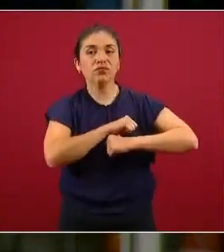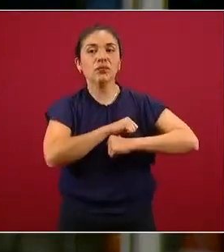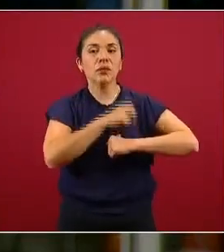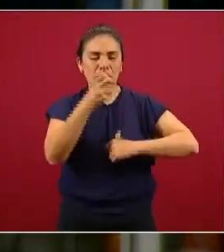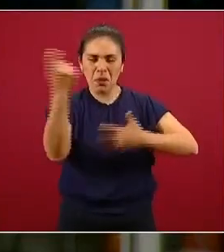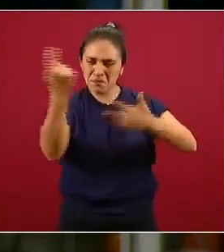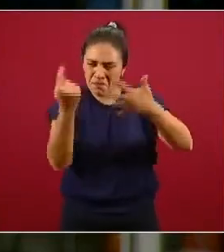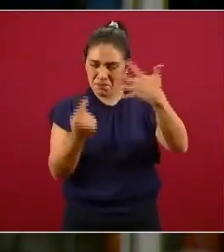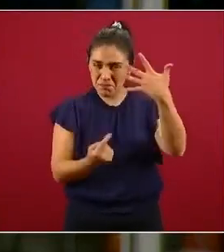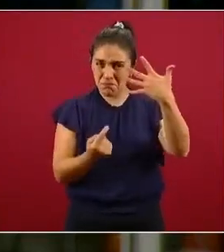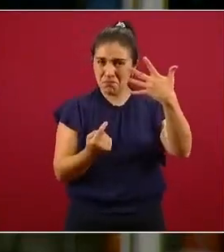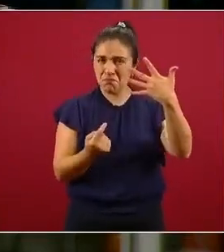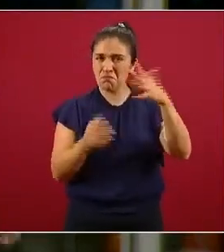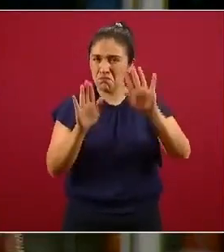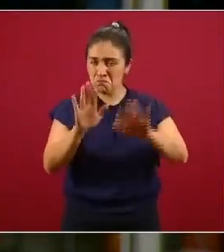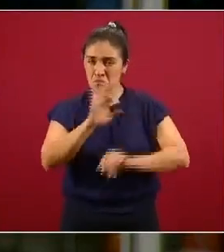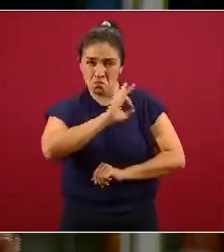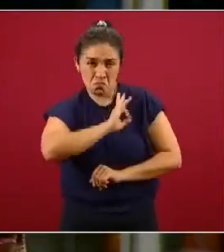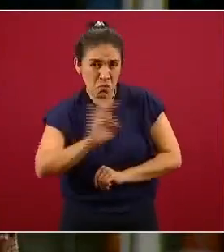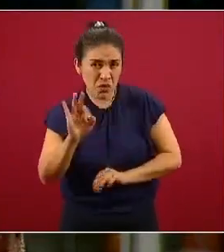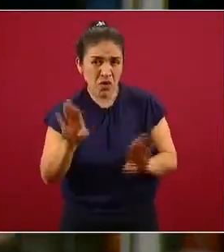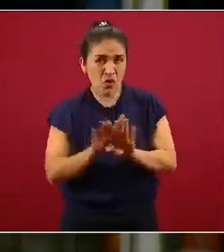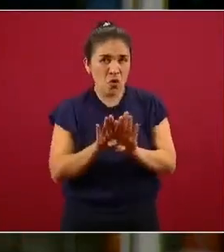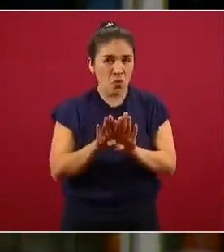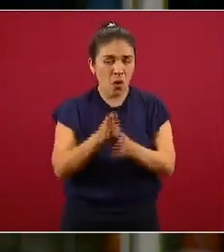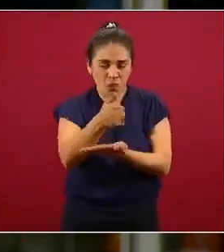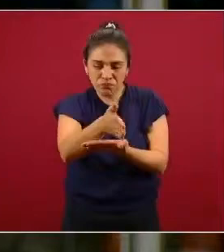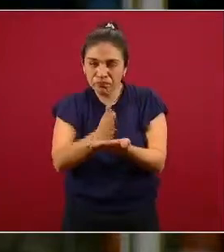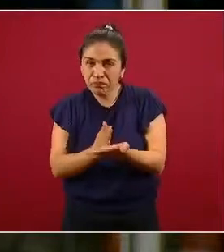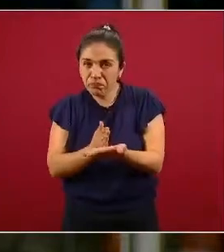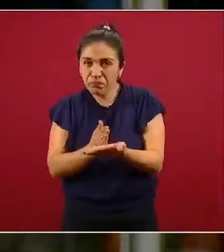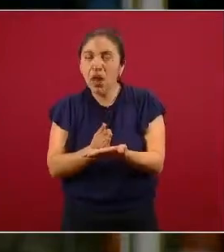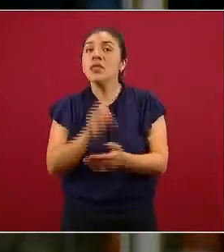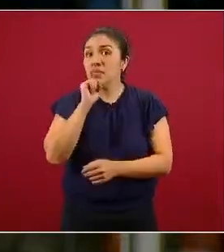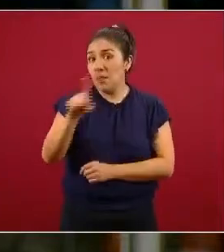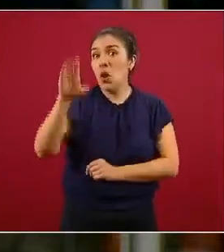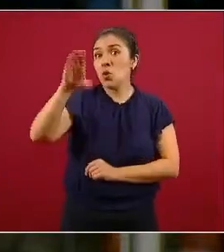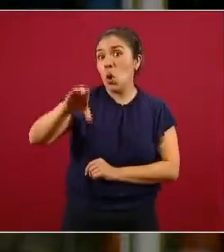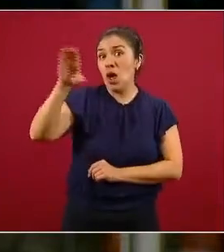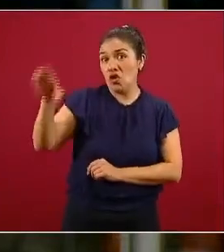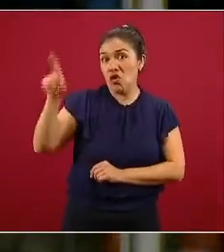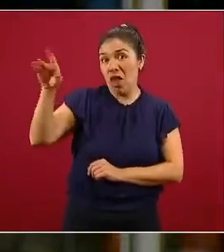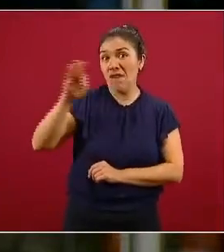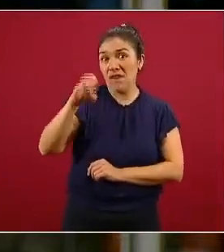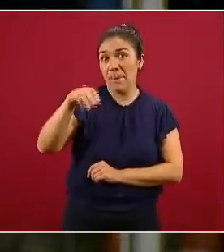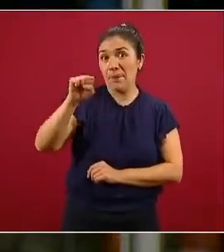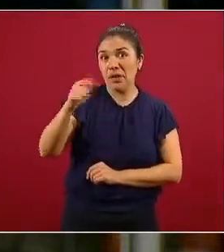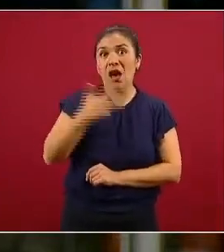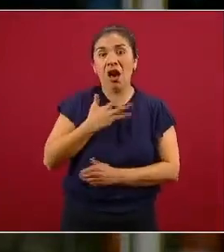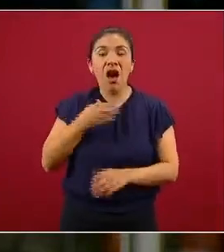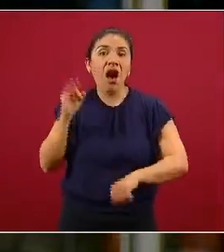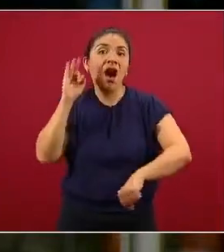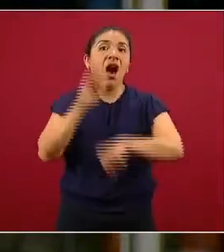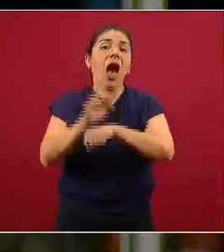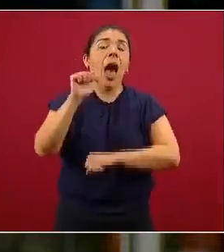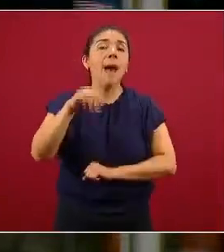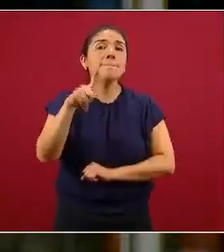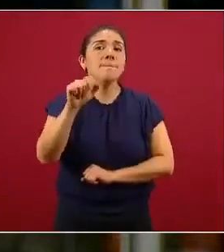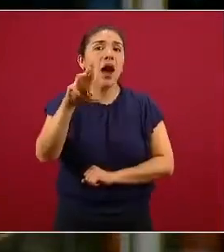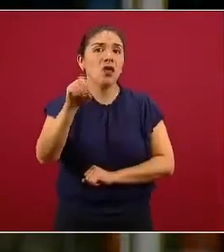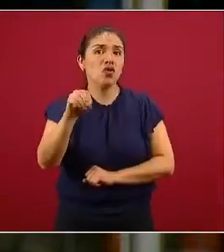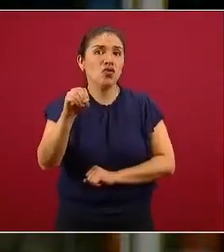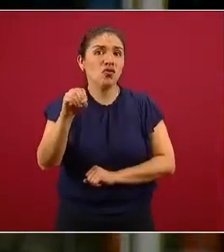es posible llegar a un punto medio porque también coca-cola femsa que la ley está mintiendo amparos que no quiere